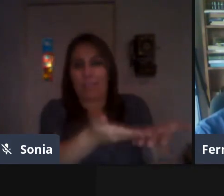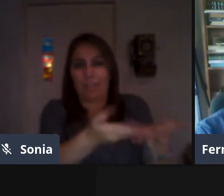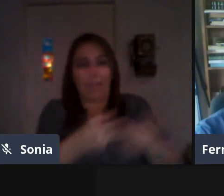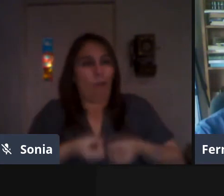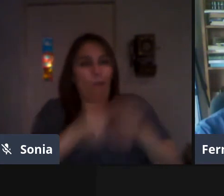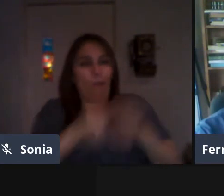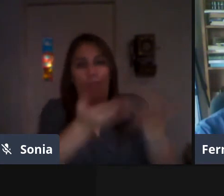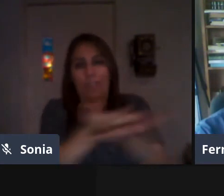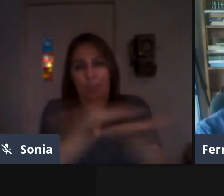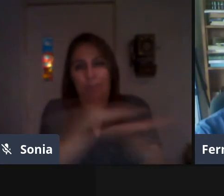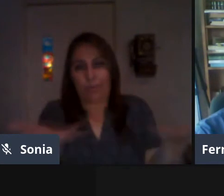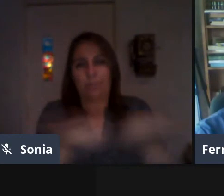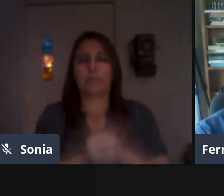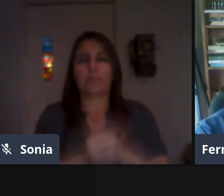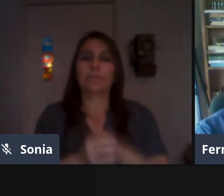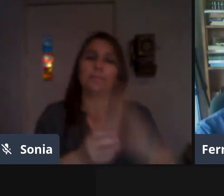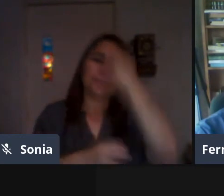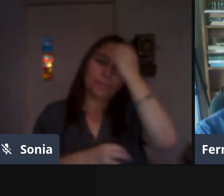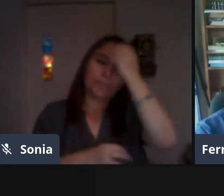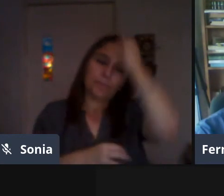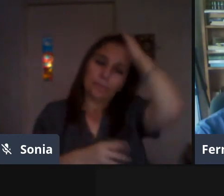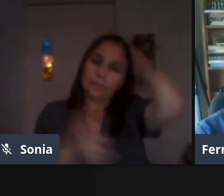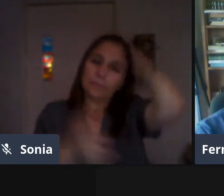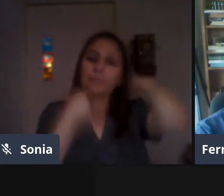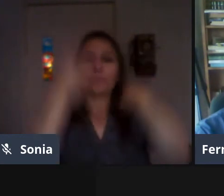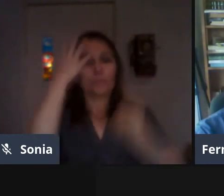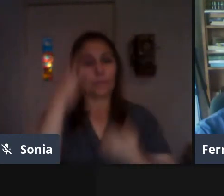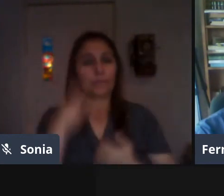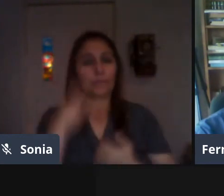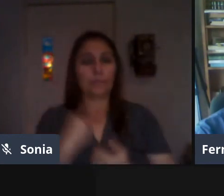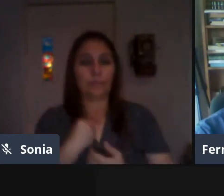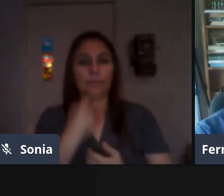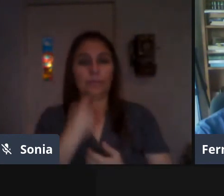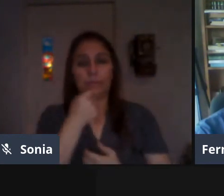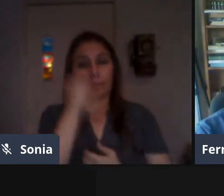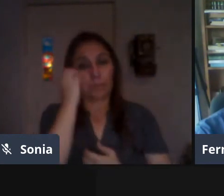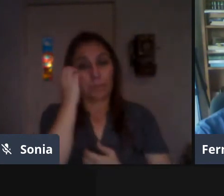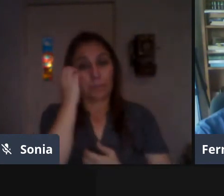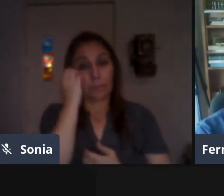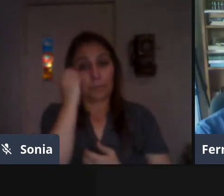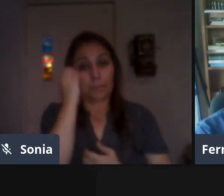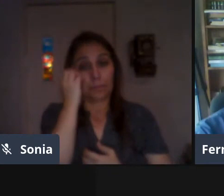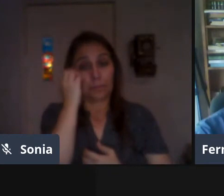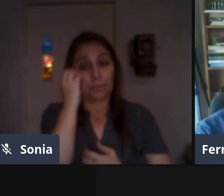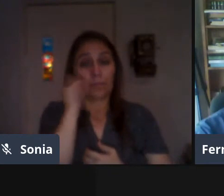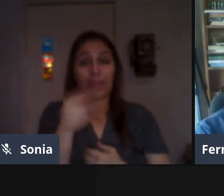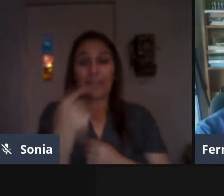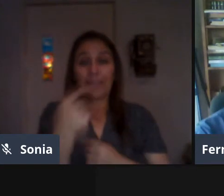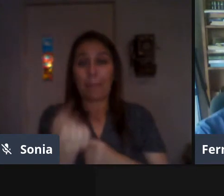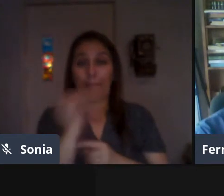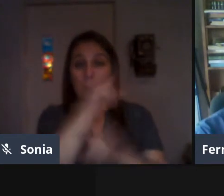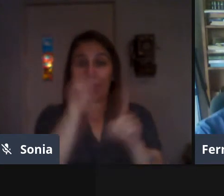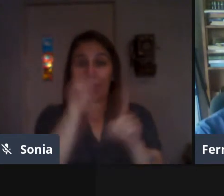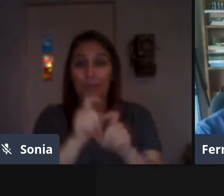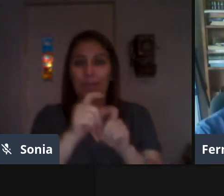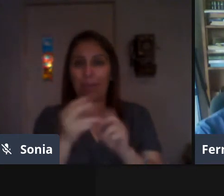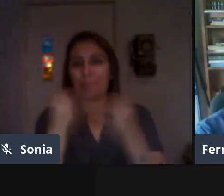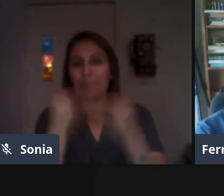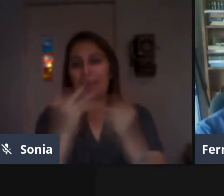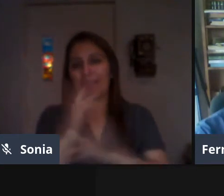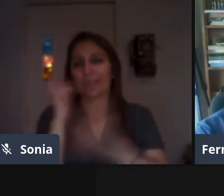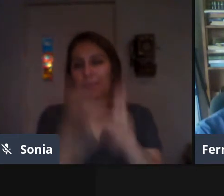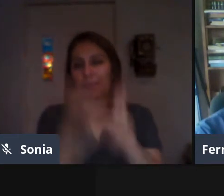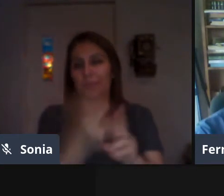clear y mira que a propósito esta pregunta que también la tenía que anotada para responder justamente por todo el tema pedagógico y demás